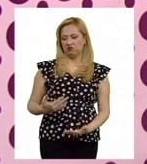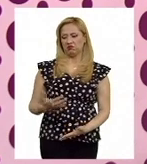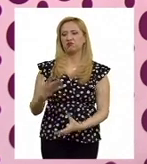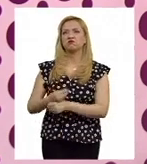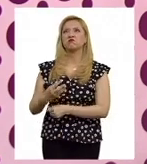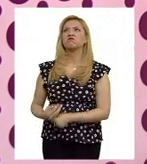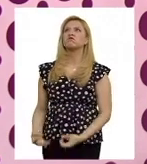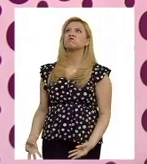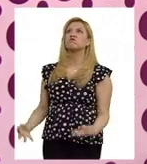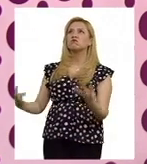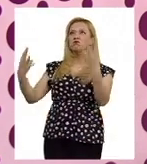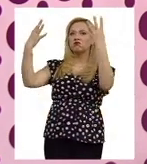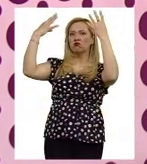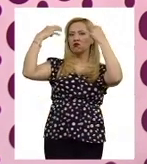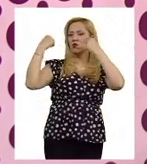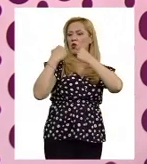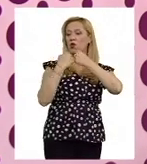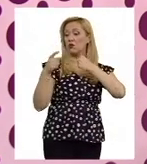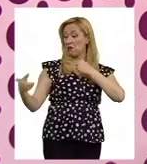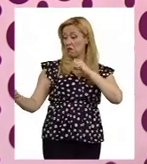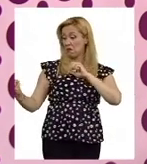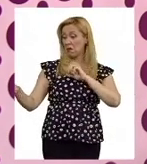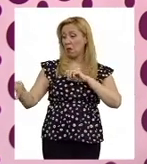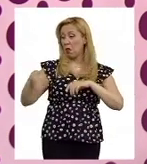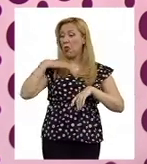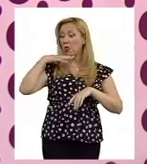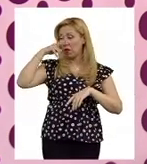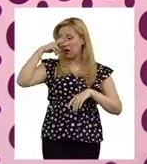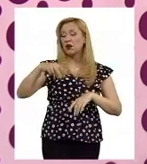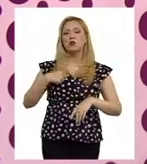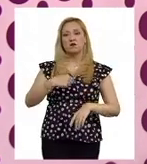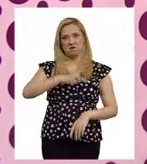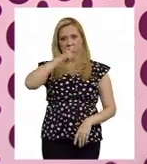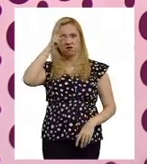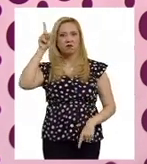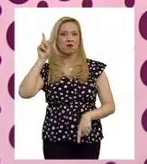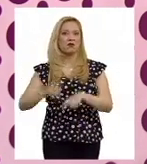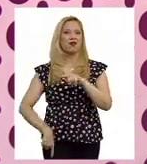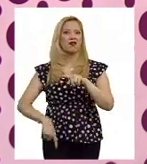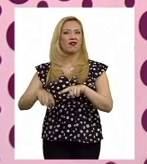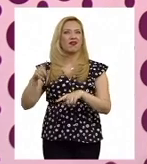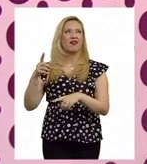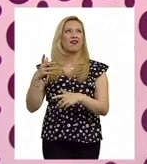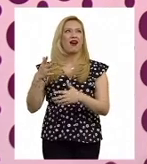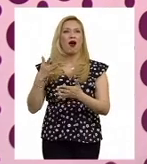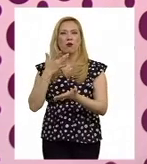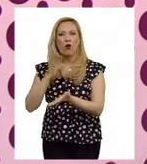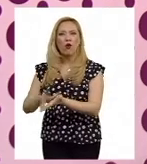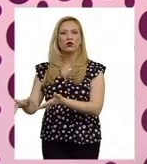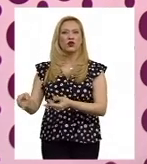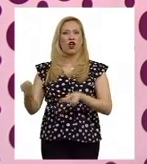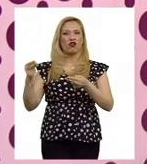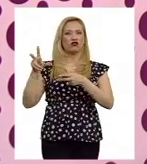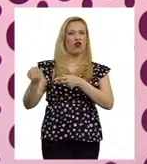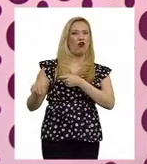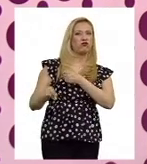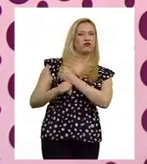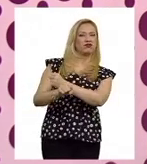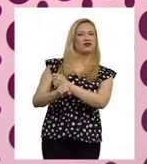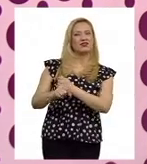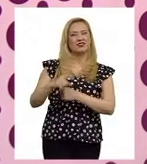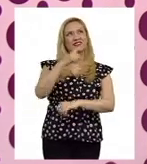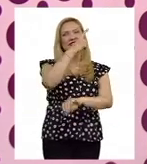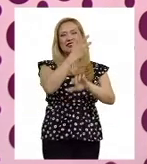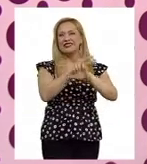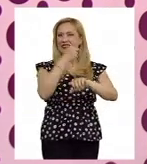esa óptica, para minimizar los riesgos que eso tiene en su territorio, me refiero al de los Estados